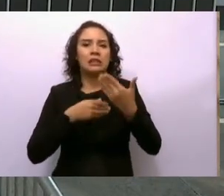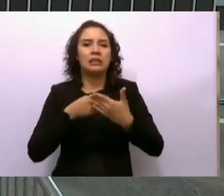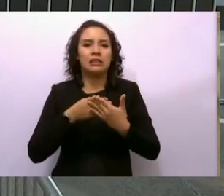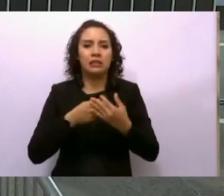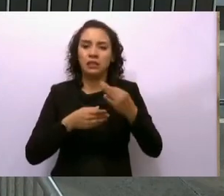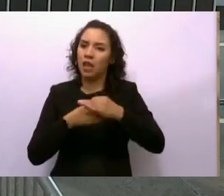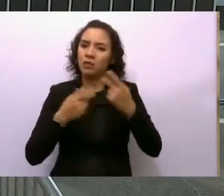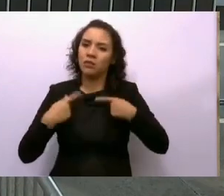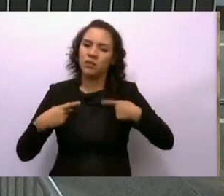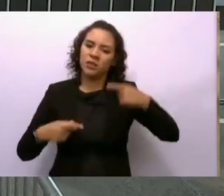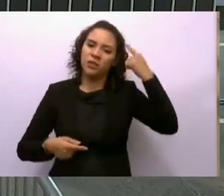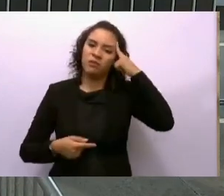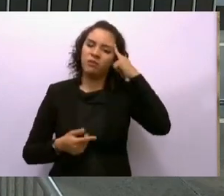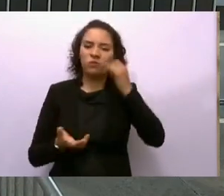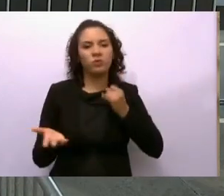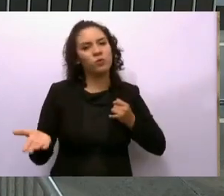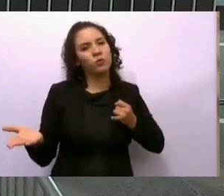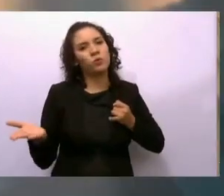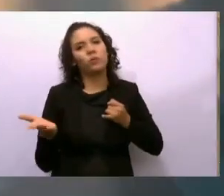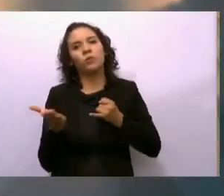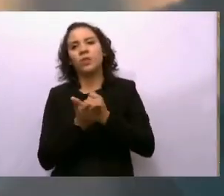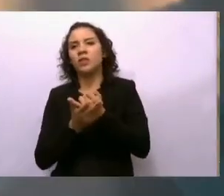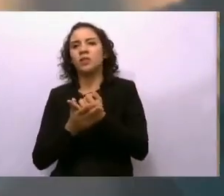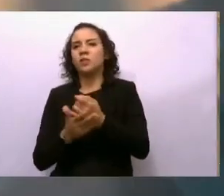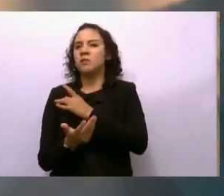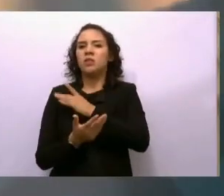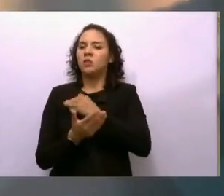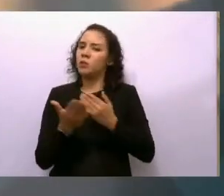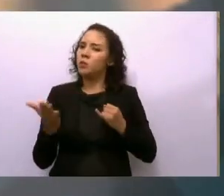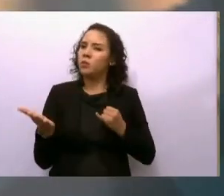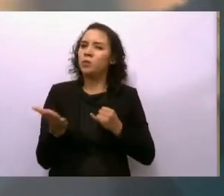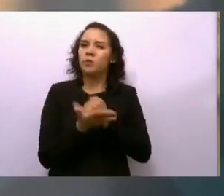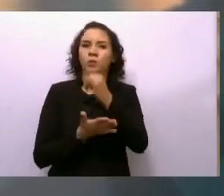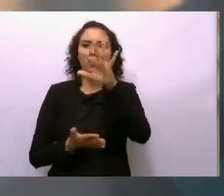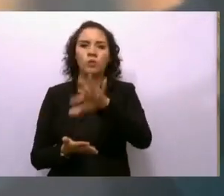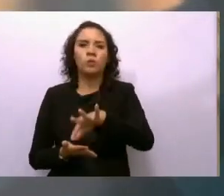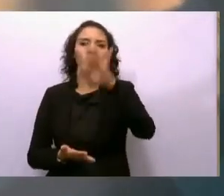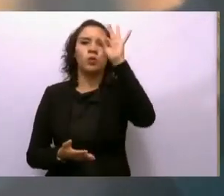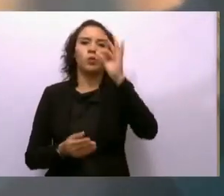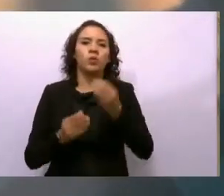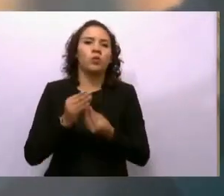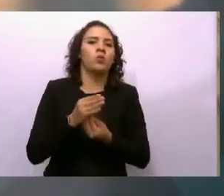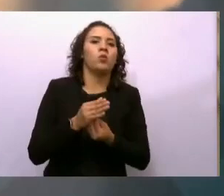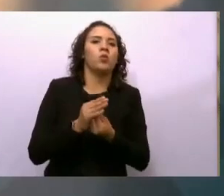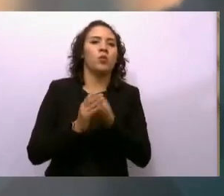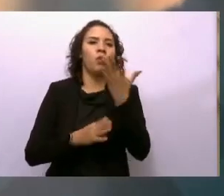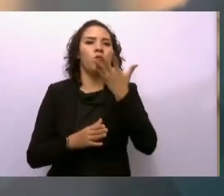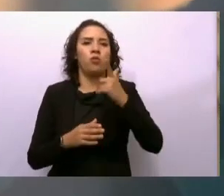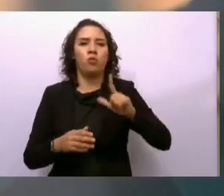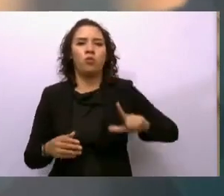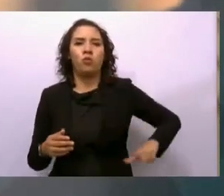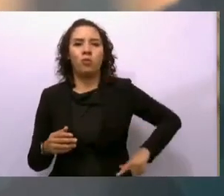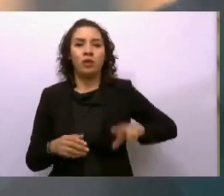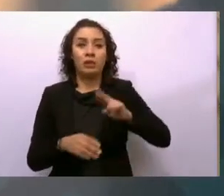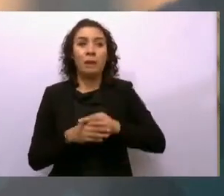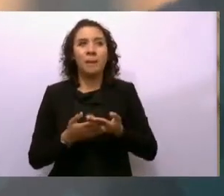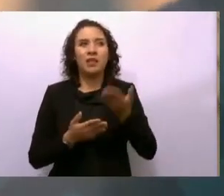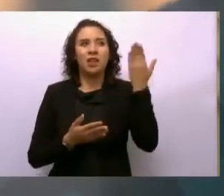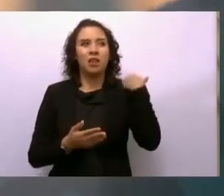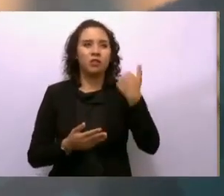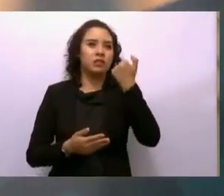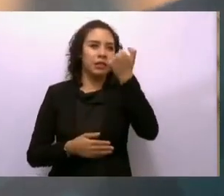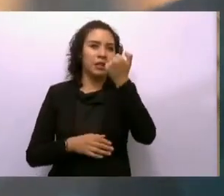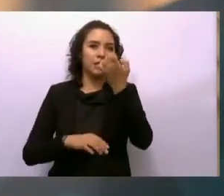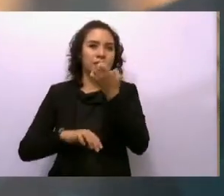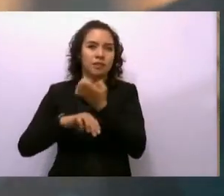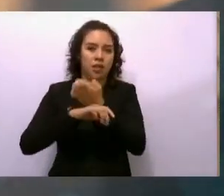salió a votar. O sea, hubo elecciones creo que en 6 estados